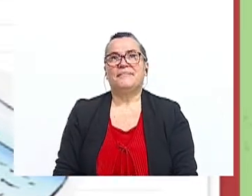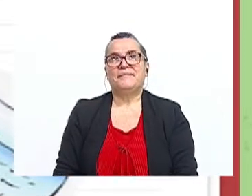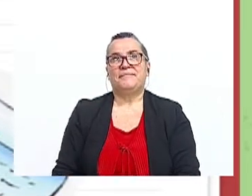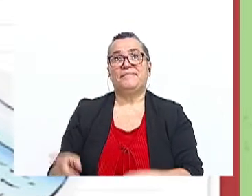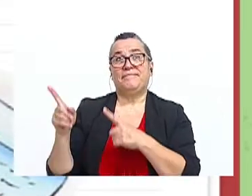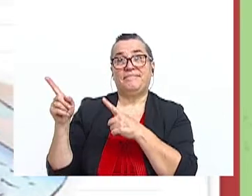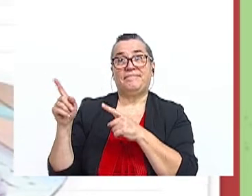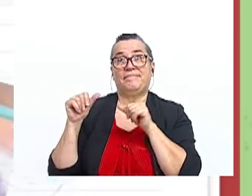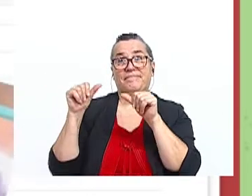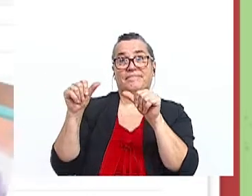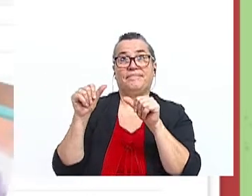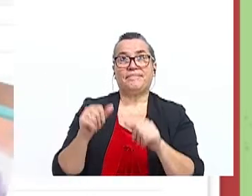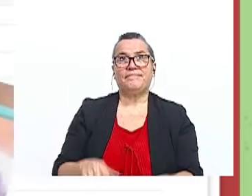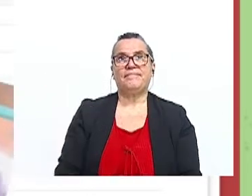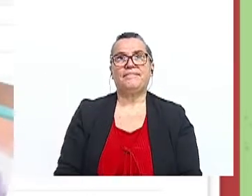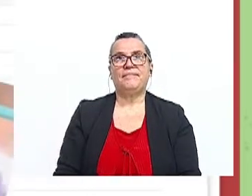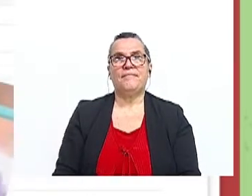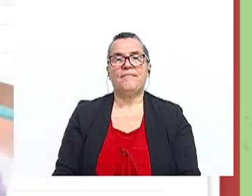Continuamos.